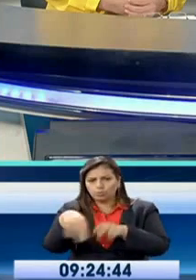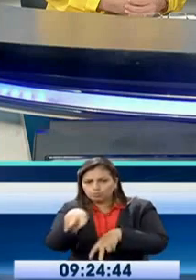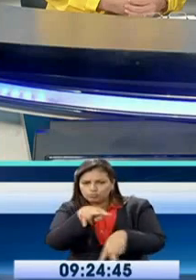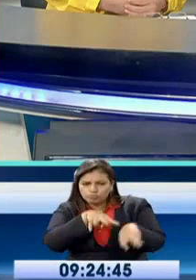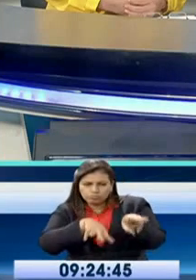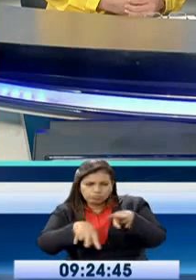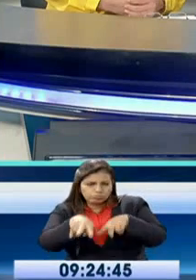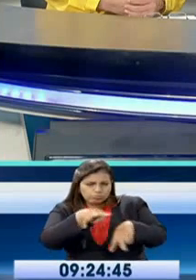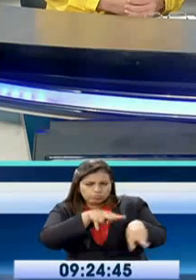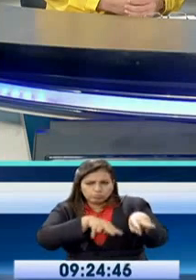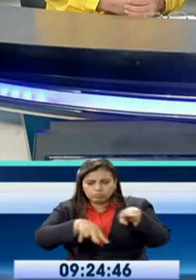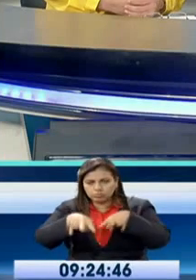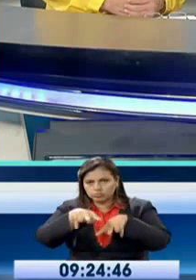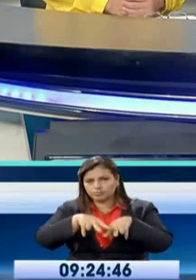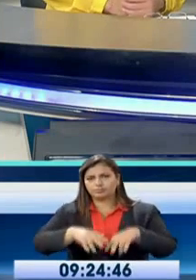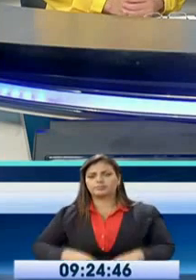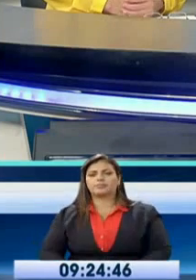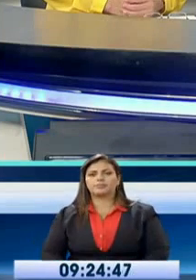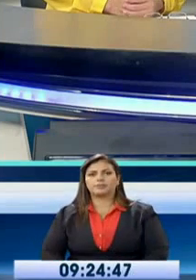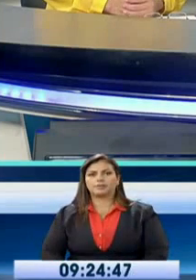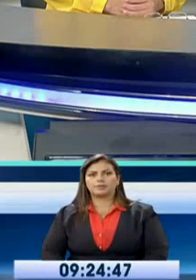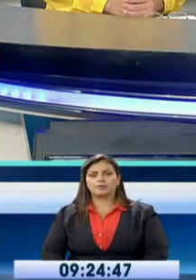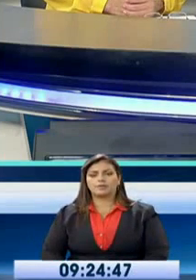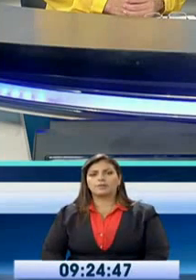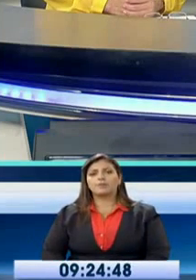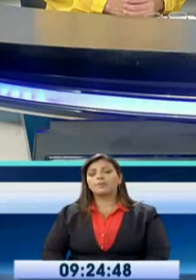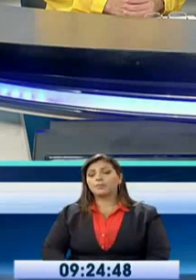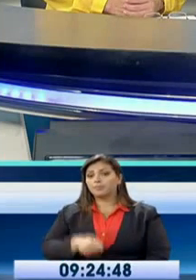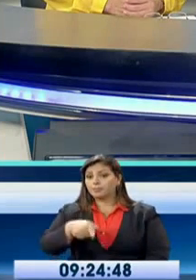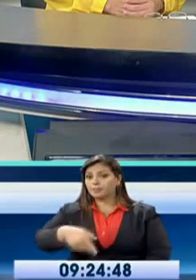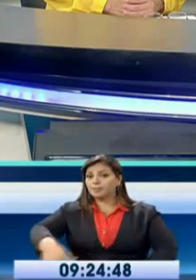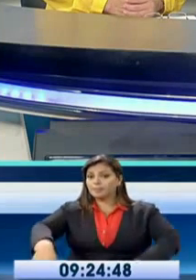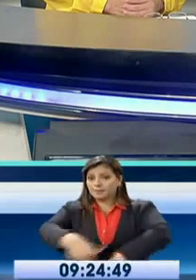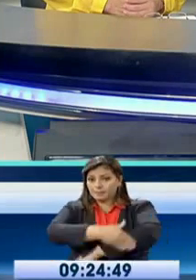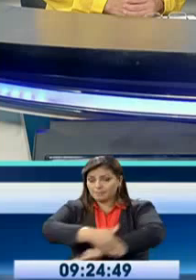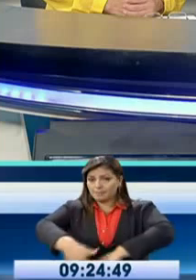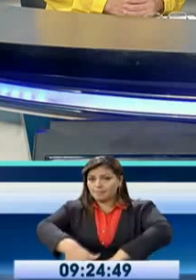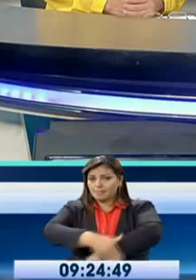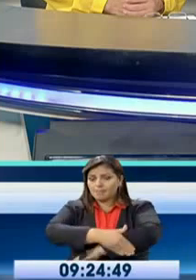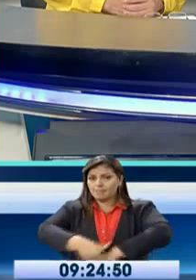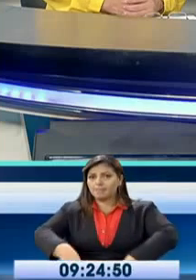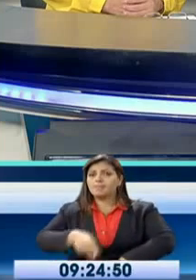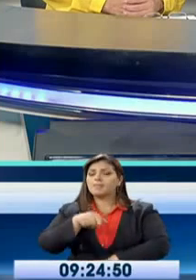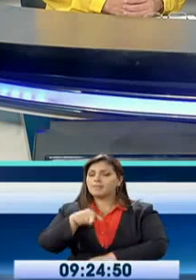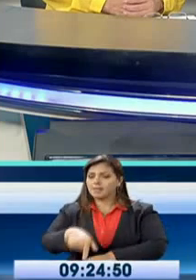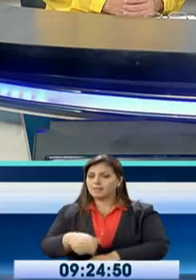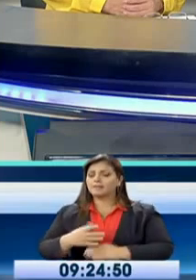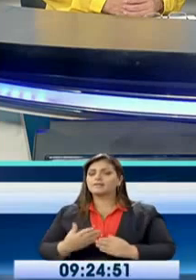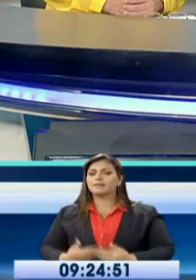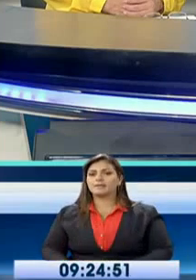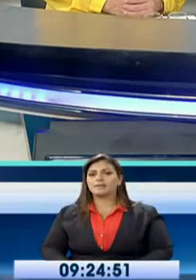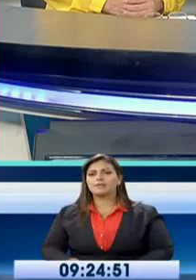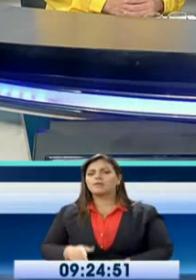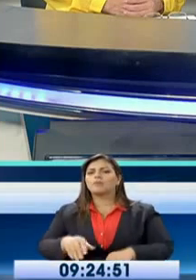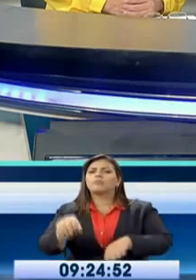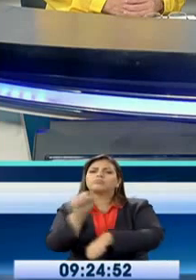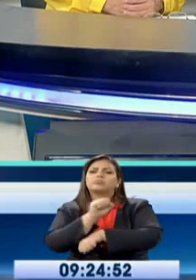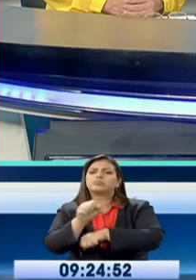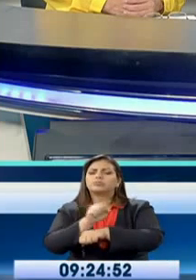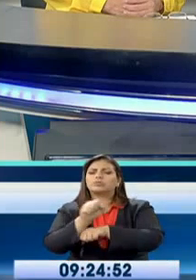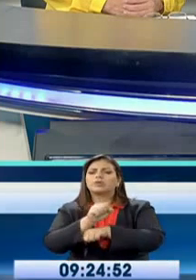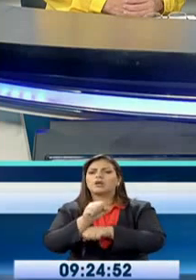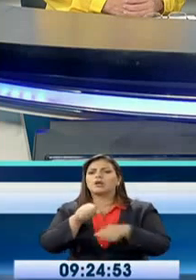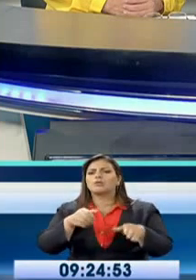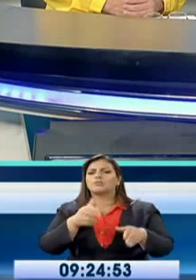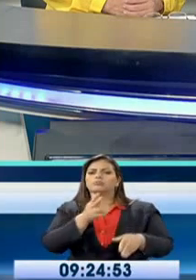hacia Guayaquil para que pueda fluir el tránsito. Está entregado y aprobado por la ATM y ojalá lo puedan poner.